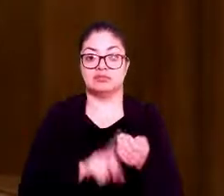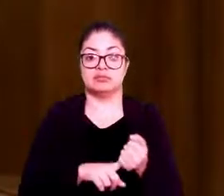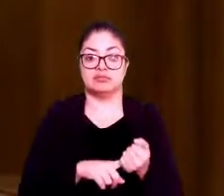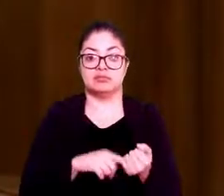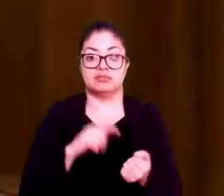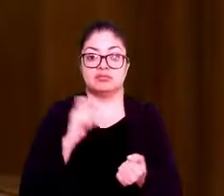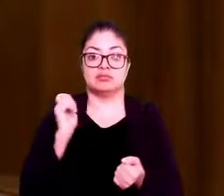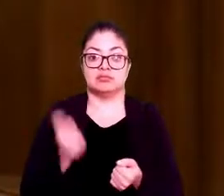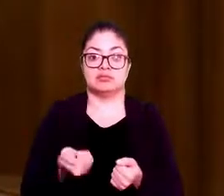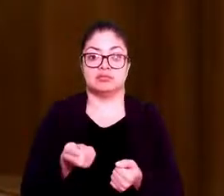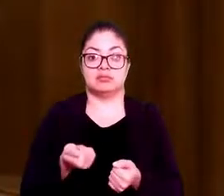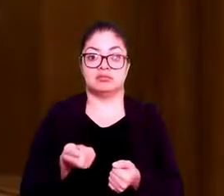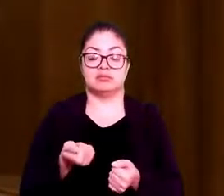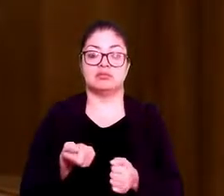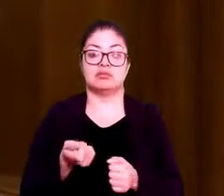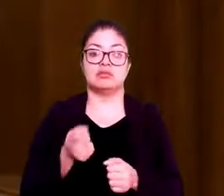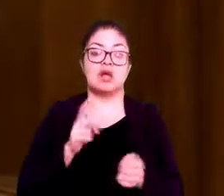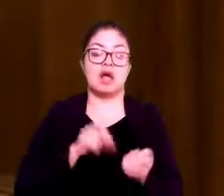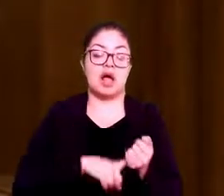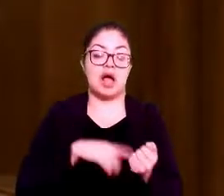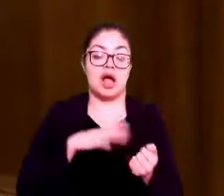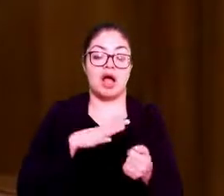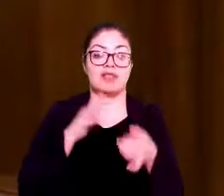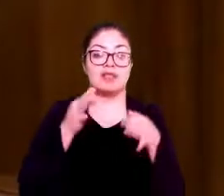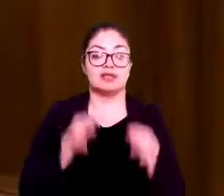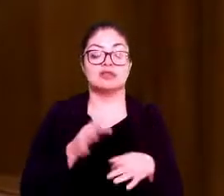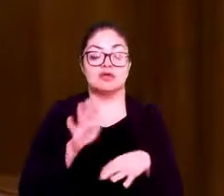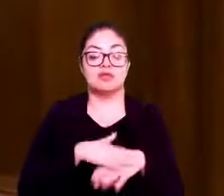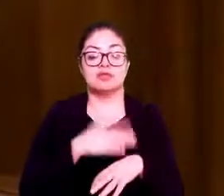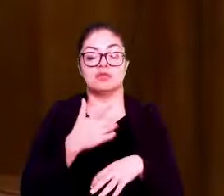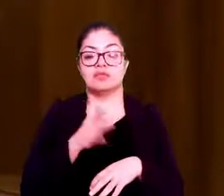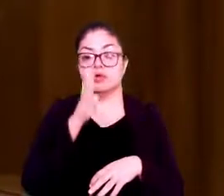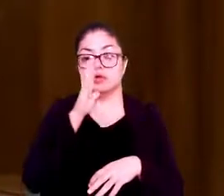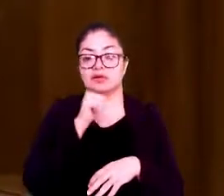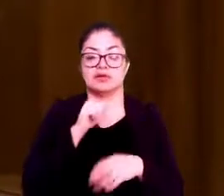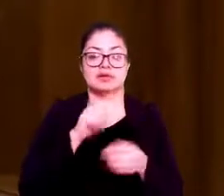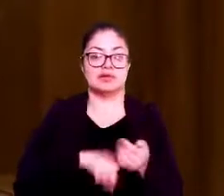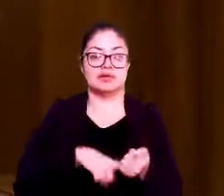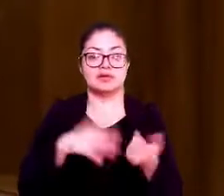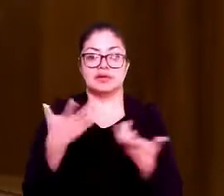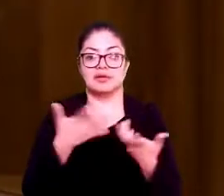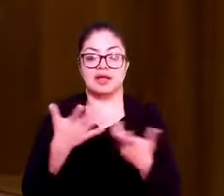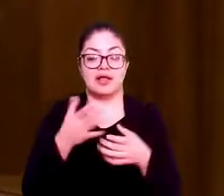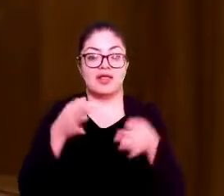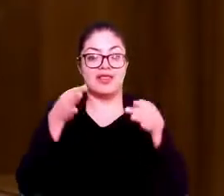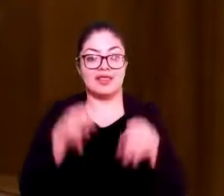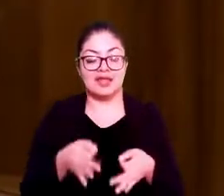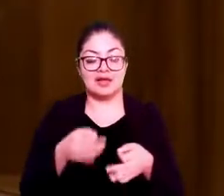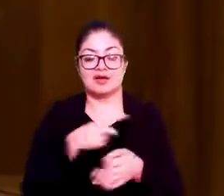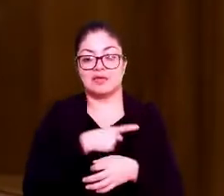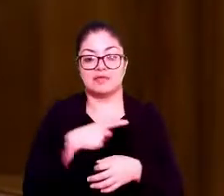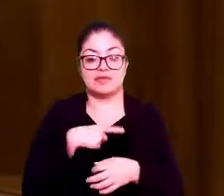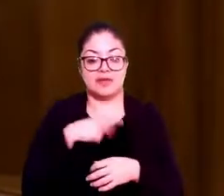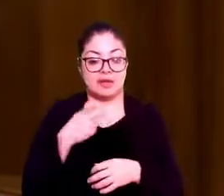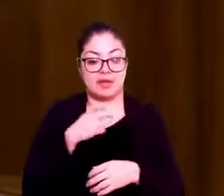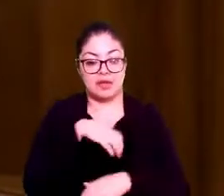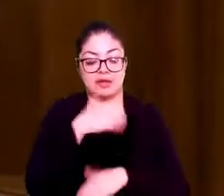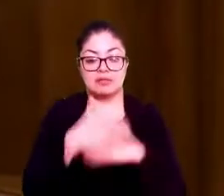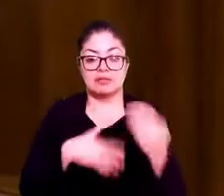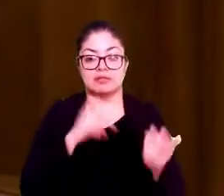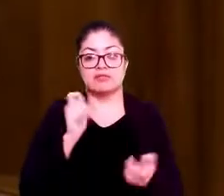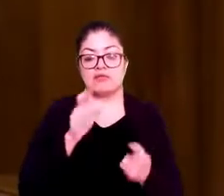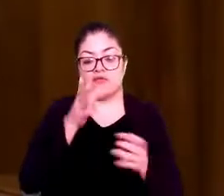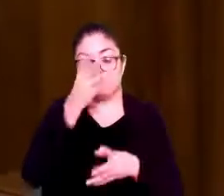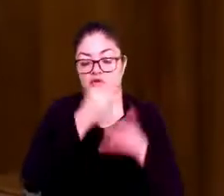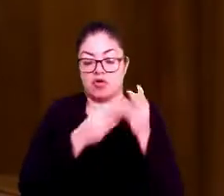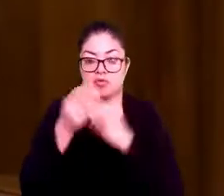preocupación, inconformidad e indignación por no poder encontrar un trabajo digno después de haber concluido su formación